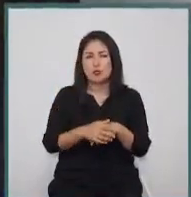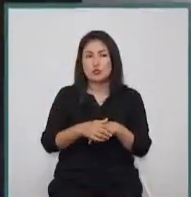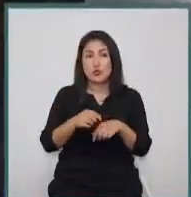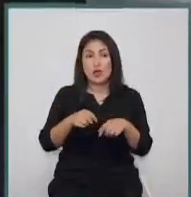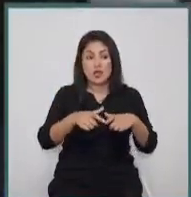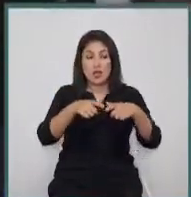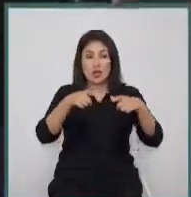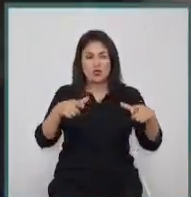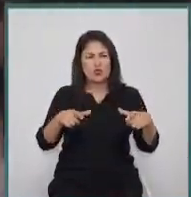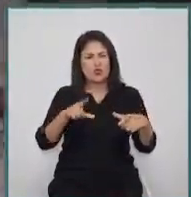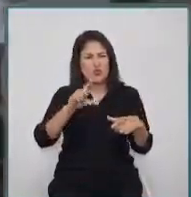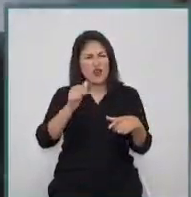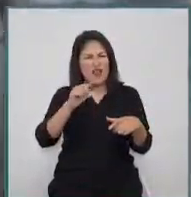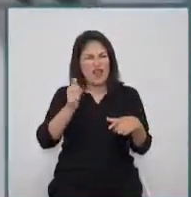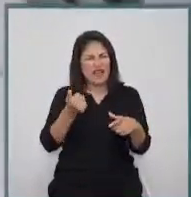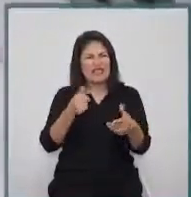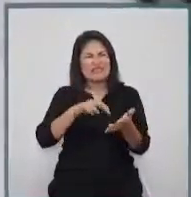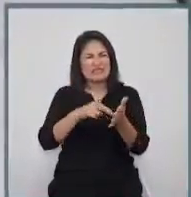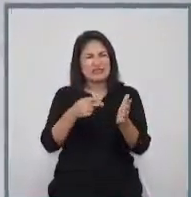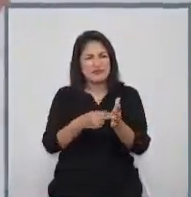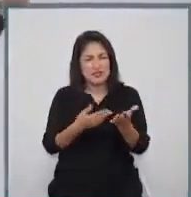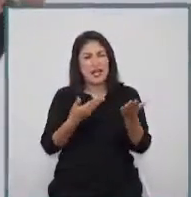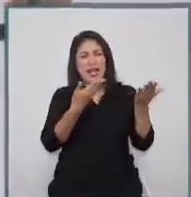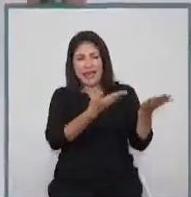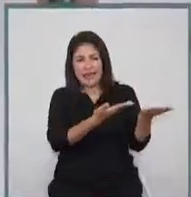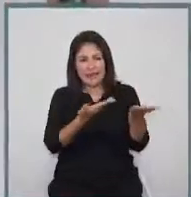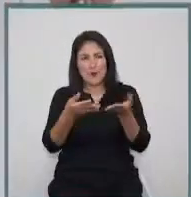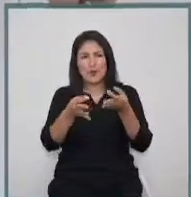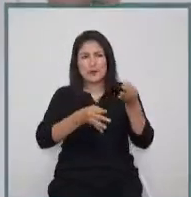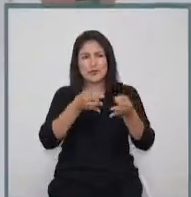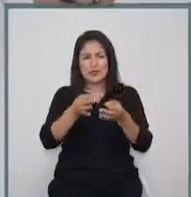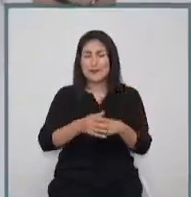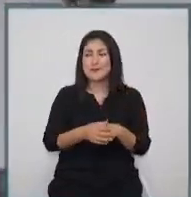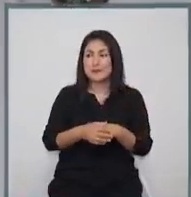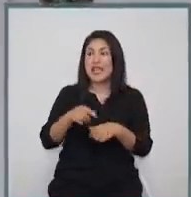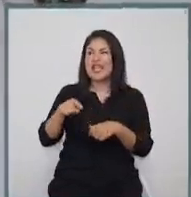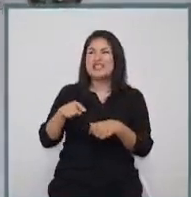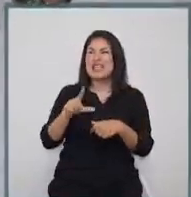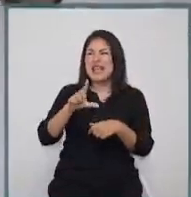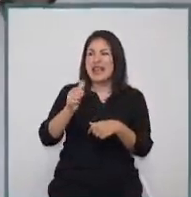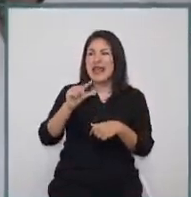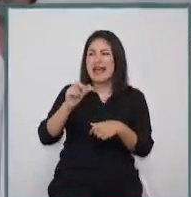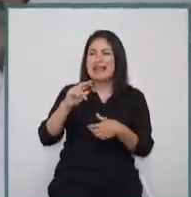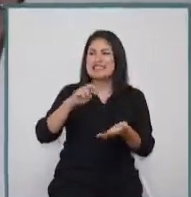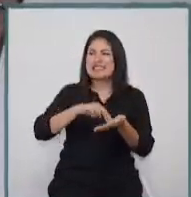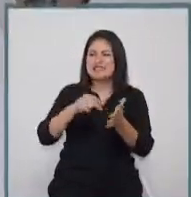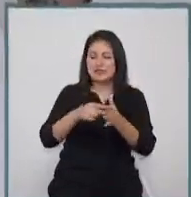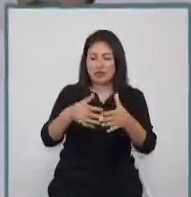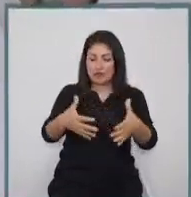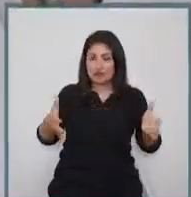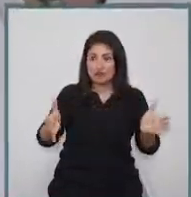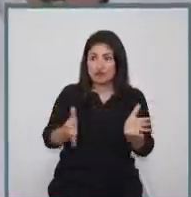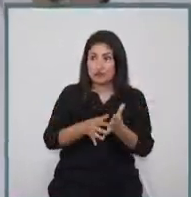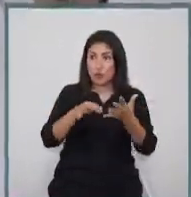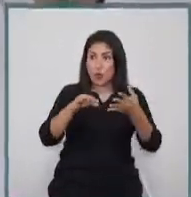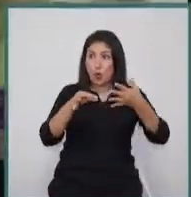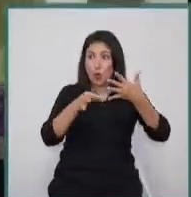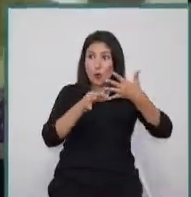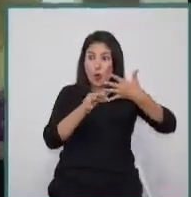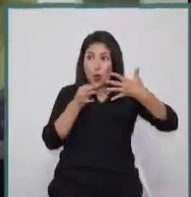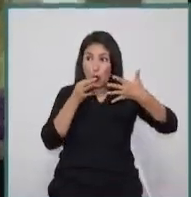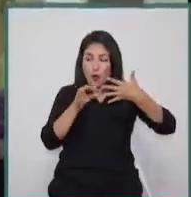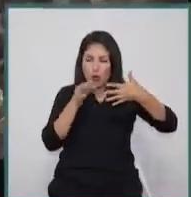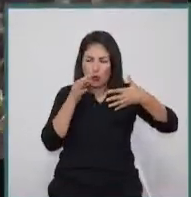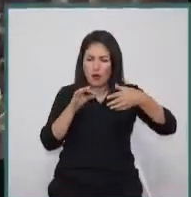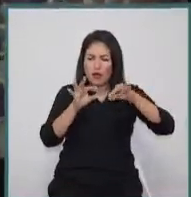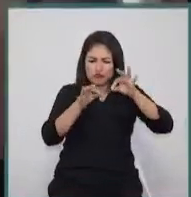los lagares, la señorita Exacto. te va a decir exactamente lo que es un lagar, digamos. Un lagar básicamente es donde nosotras pisamos la uva, ¿no? Donde se